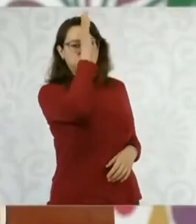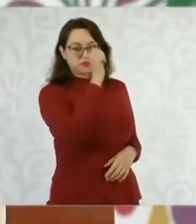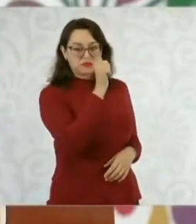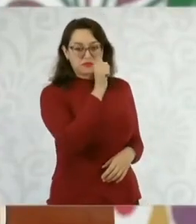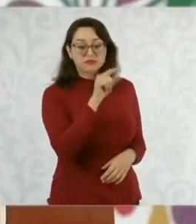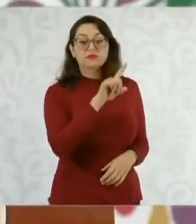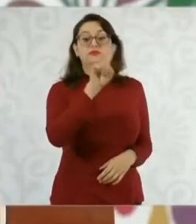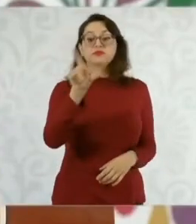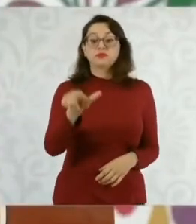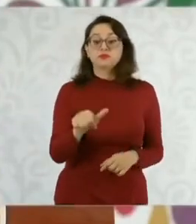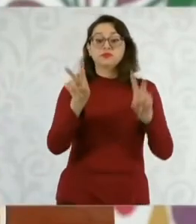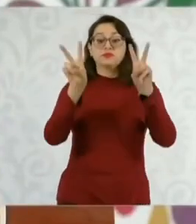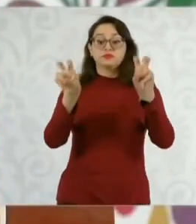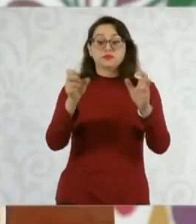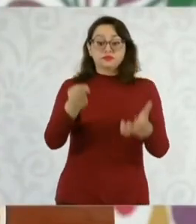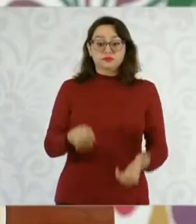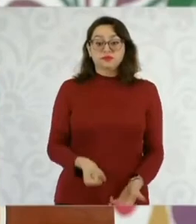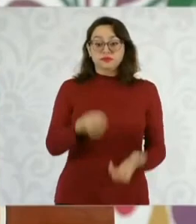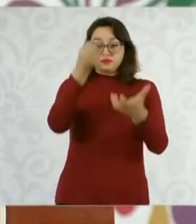de los recursos,